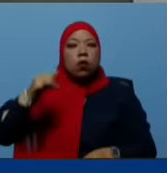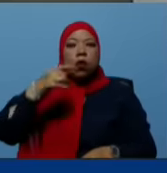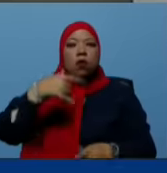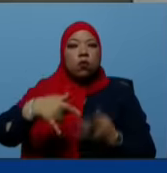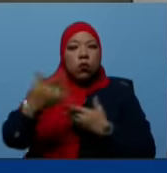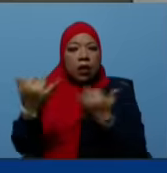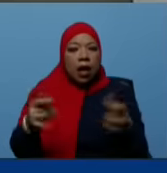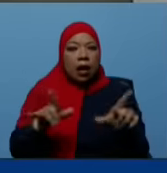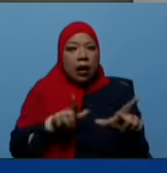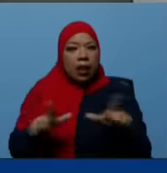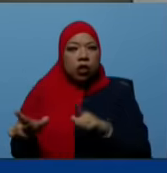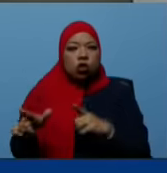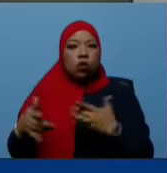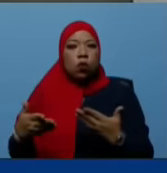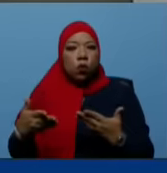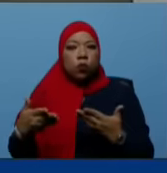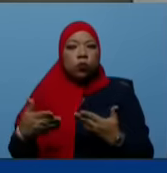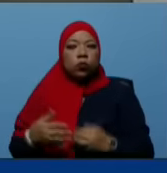hecho ya,